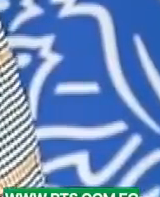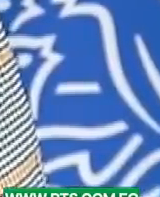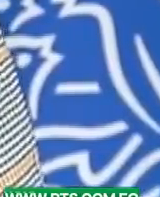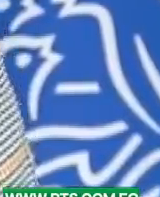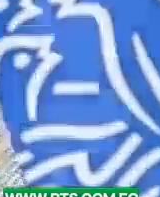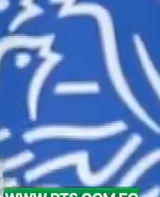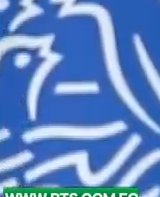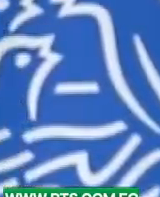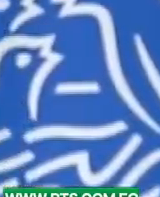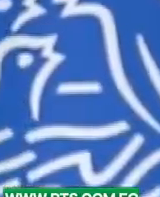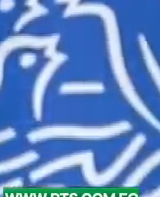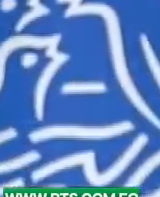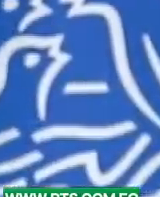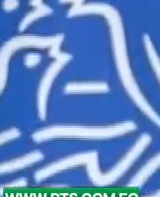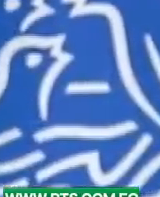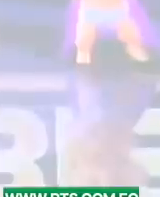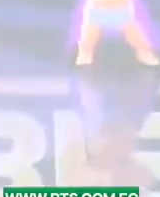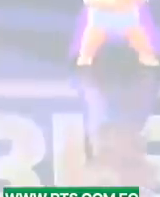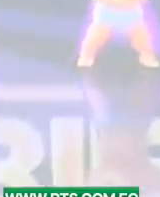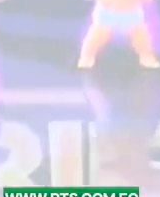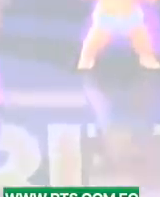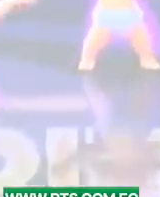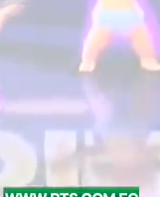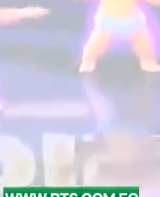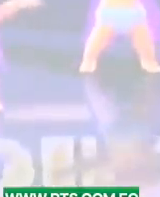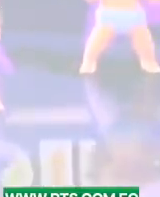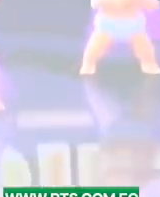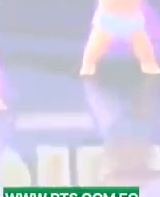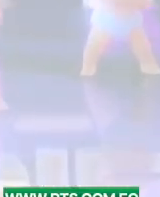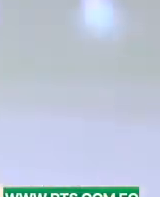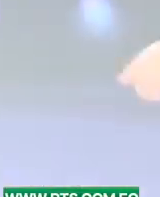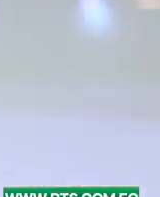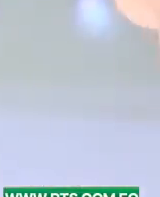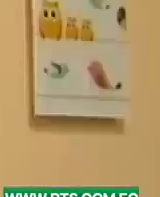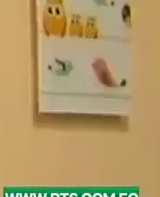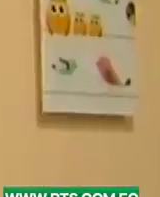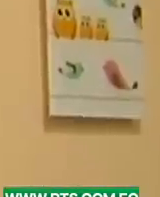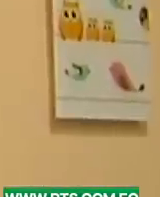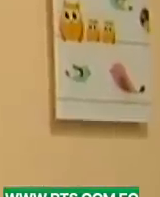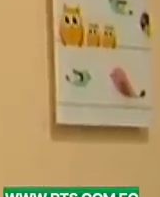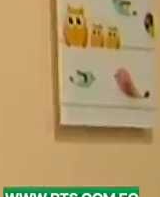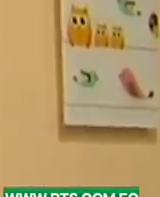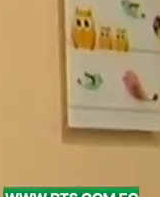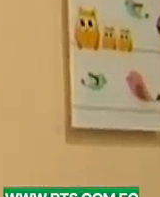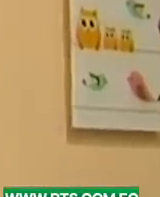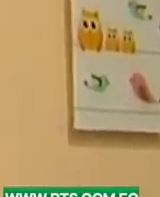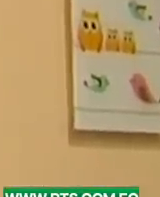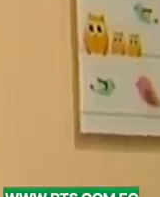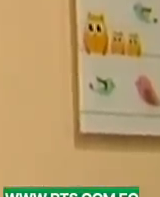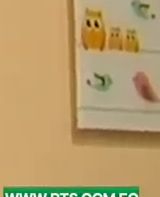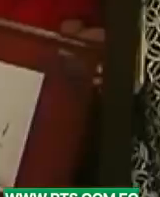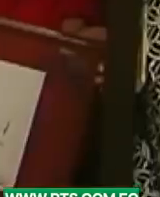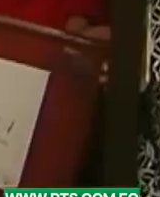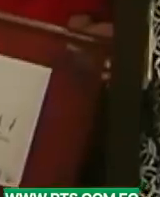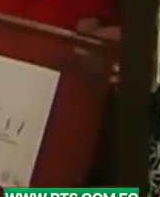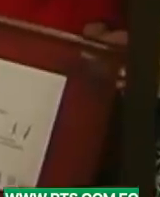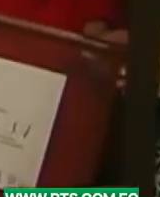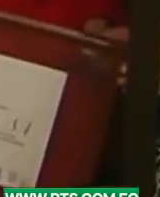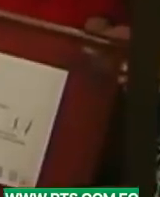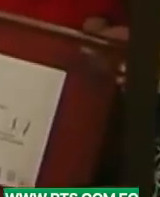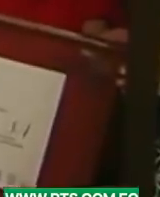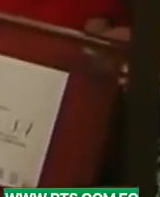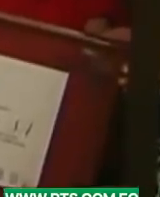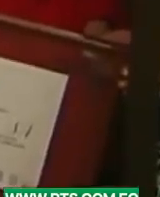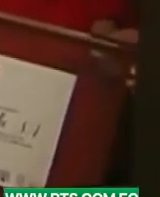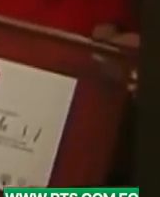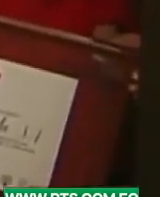parezca a la leche materna como tal. Políticas de diversidad e inclusión que afianzan el camino hacia la